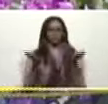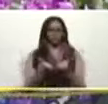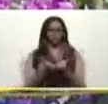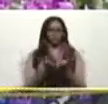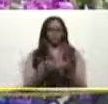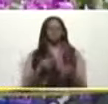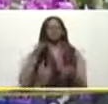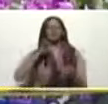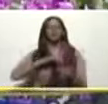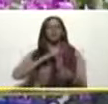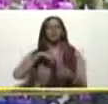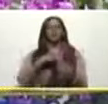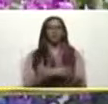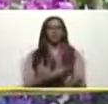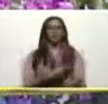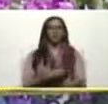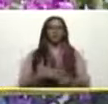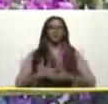están nuestros hermanos